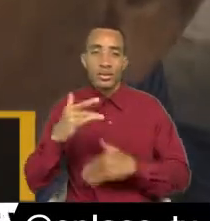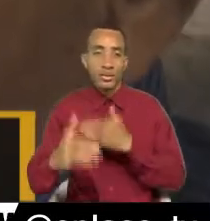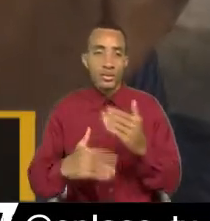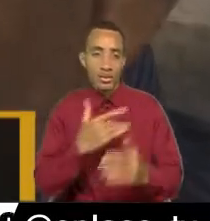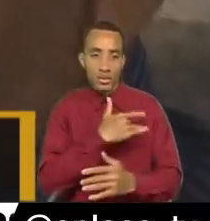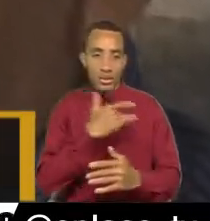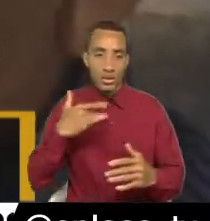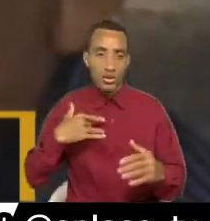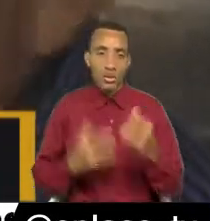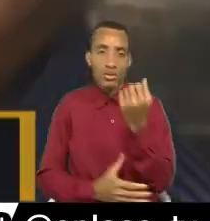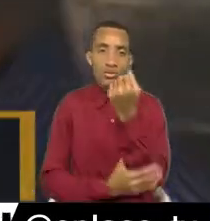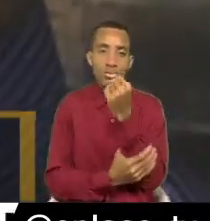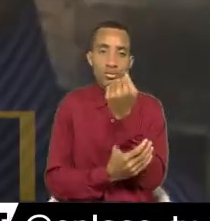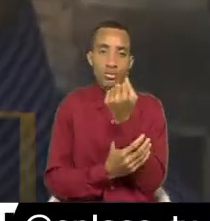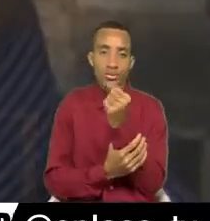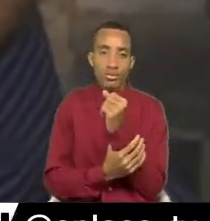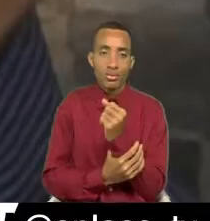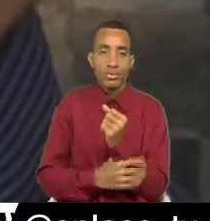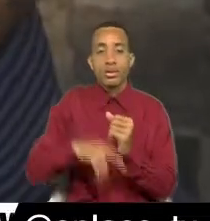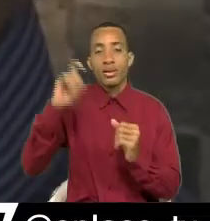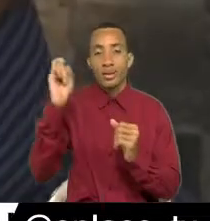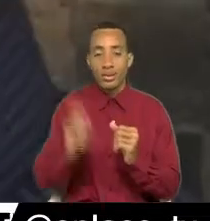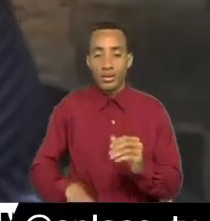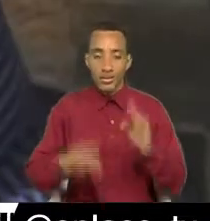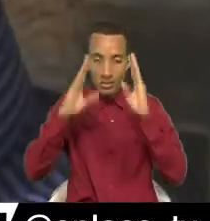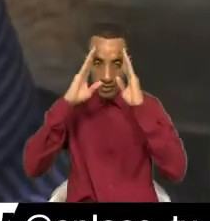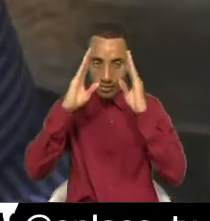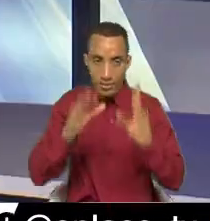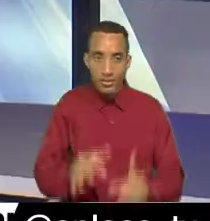cada día y le urge ser atendido por el especialista.